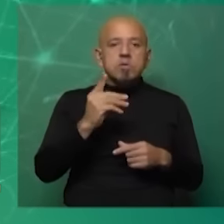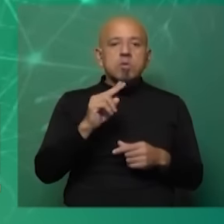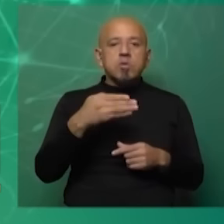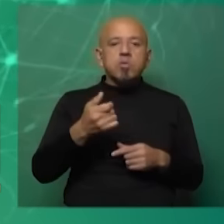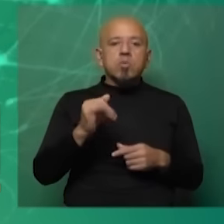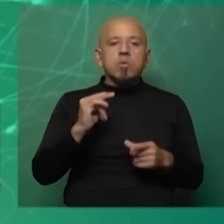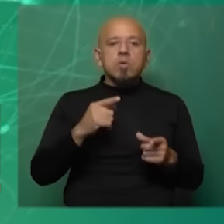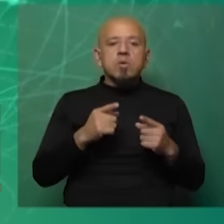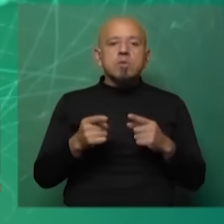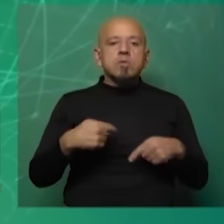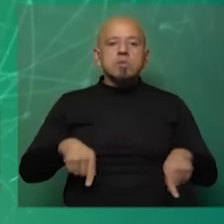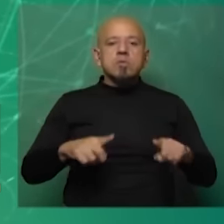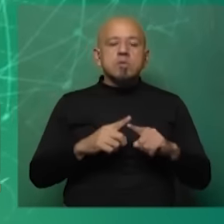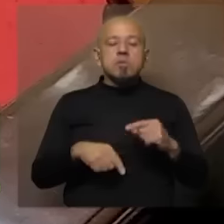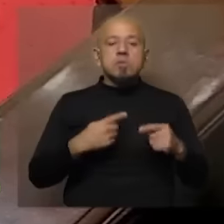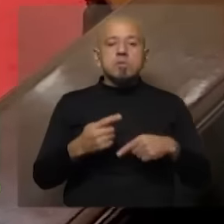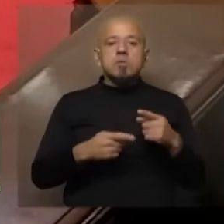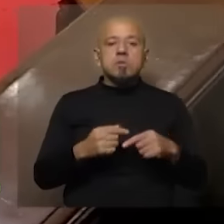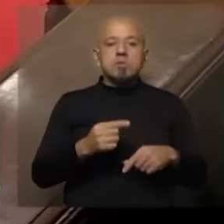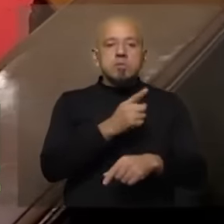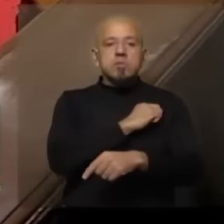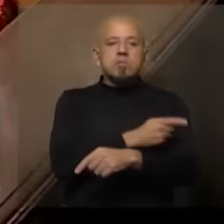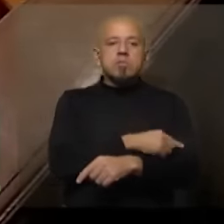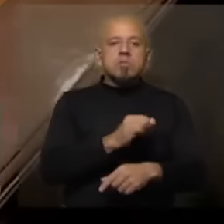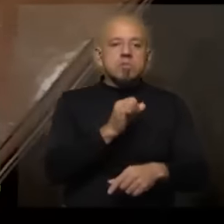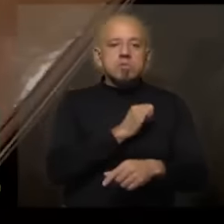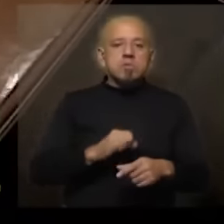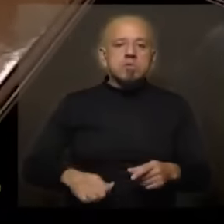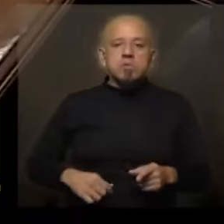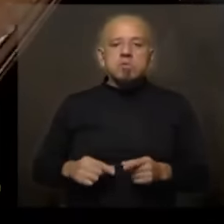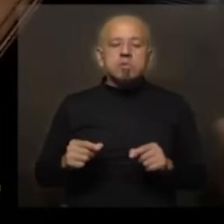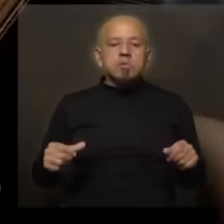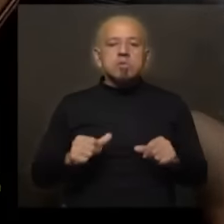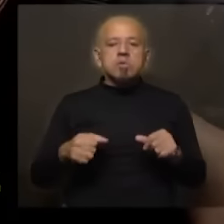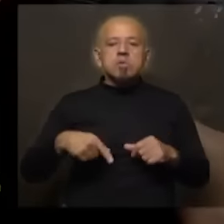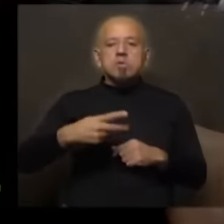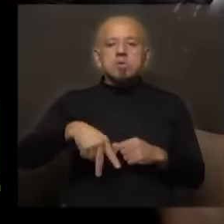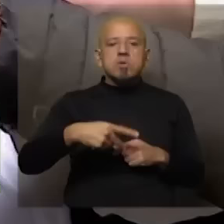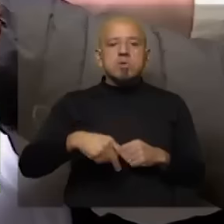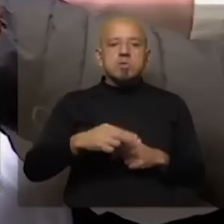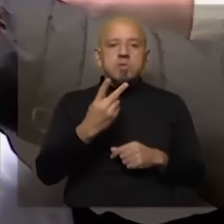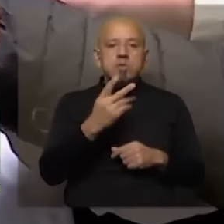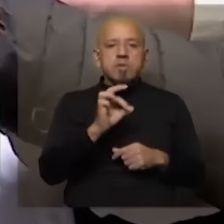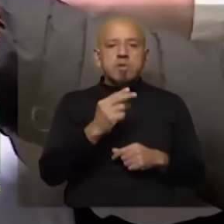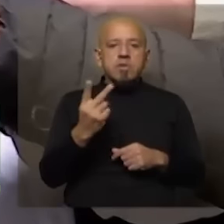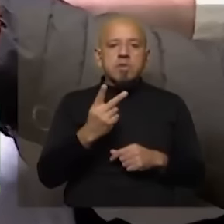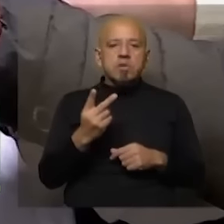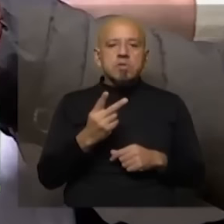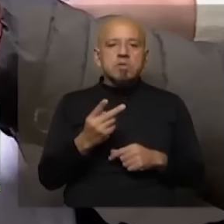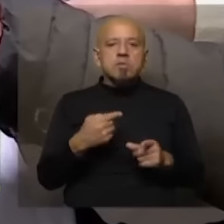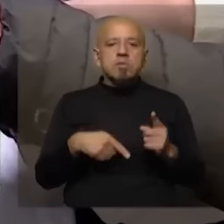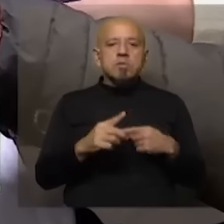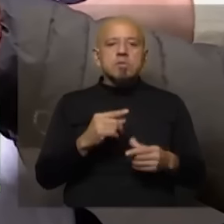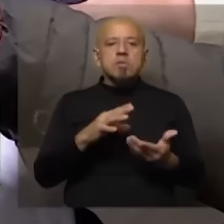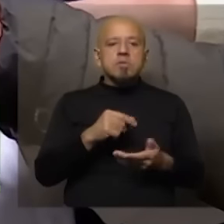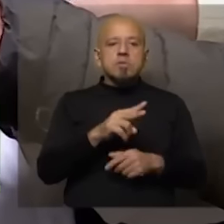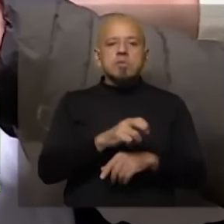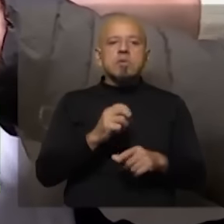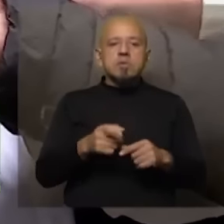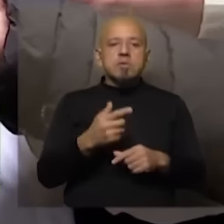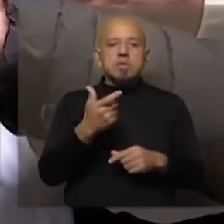lo que contradecía la versión dada por el Poder Ejecutivo en una interpelación realizada en noviembre de 2022. En su declaración ante la Fiscalía, H.